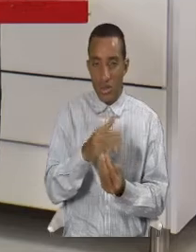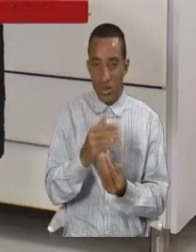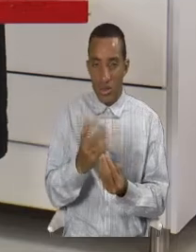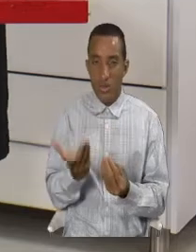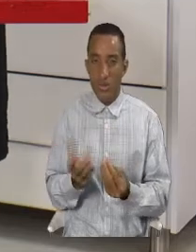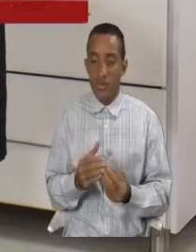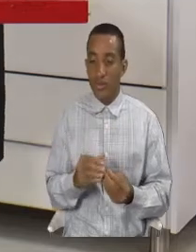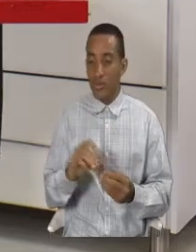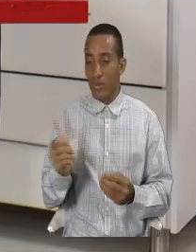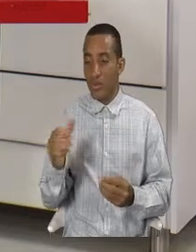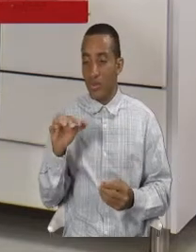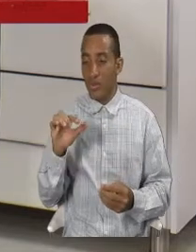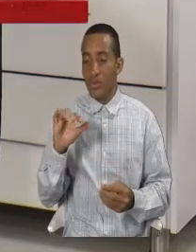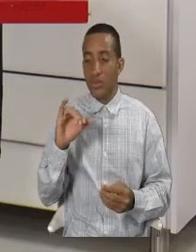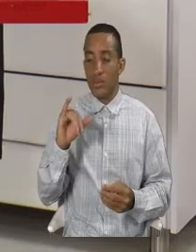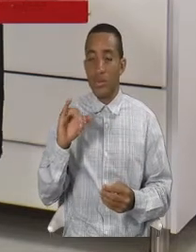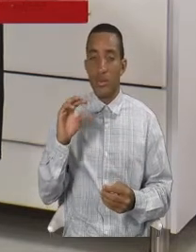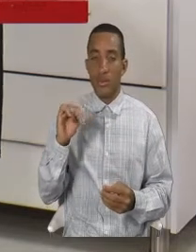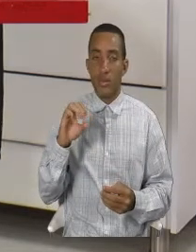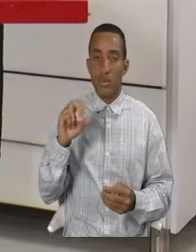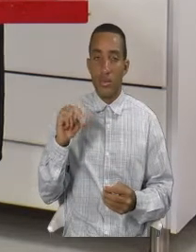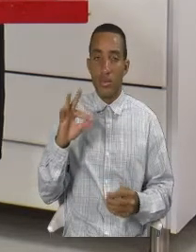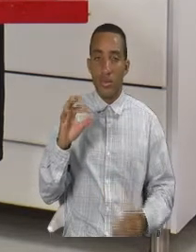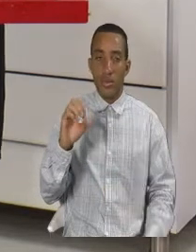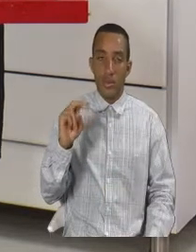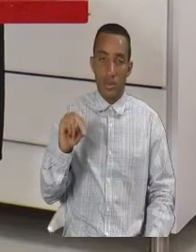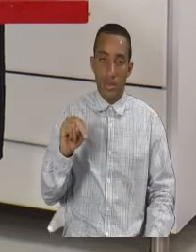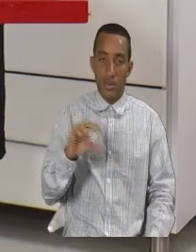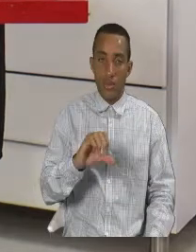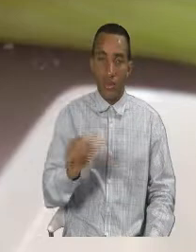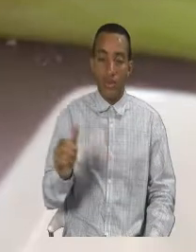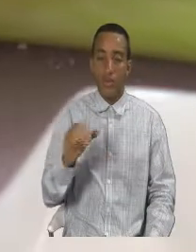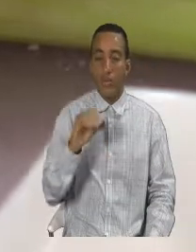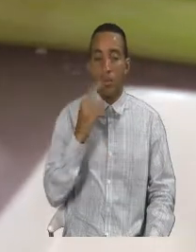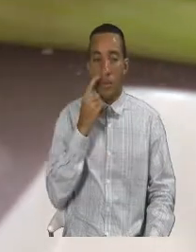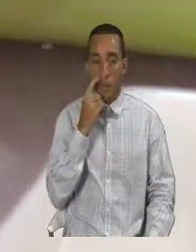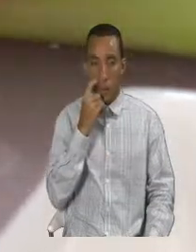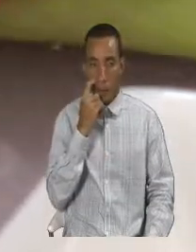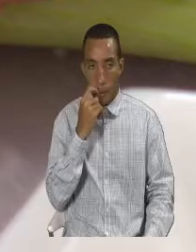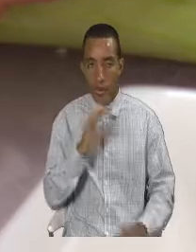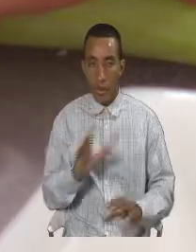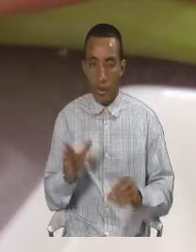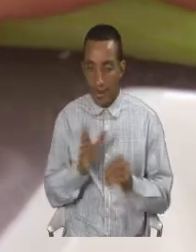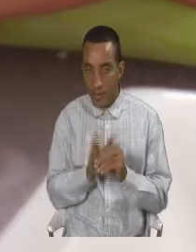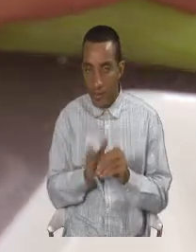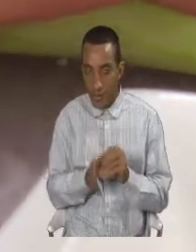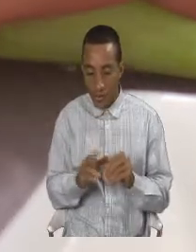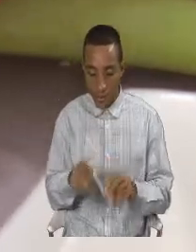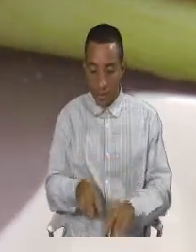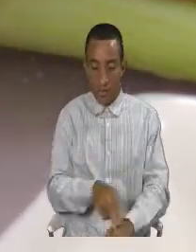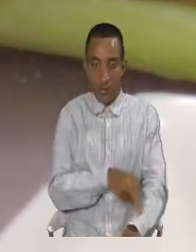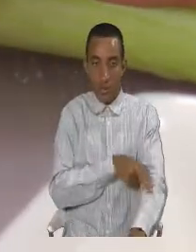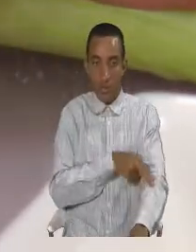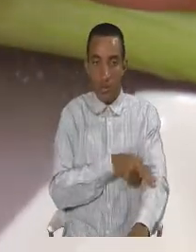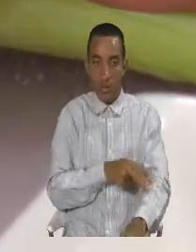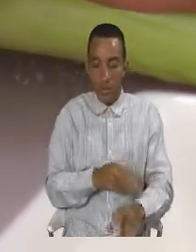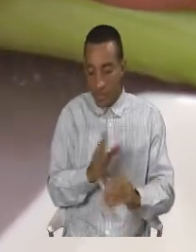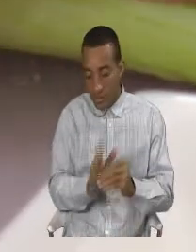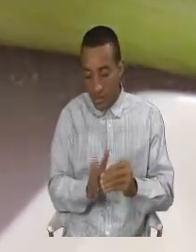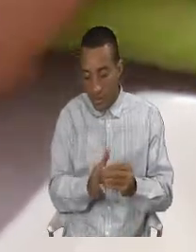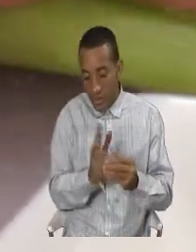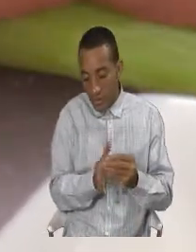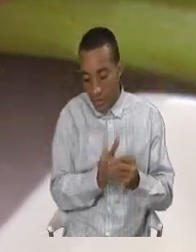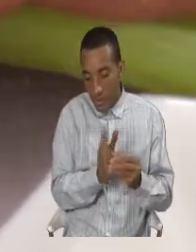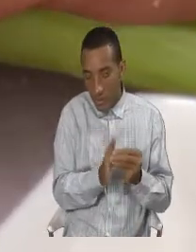El sabor va a variar en este caso. Vamos a utilizar solo la cebollita, algo básico. Esta receta